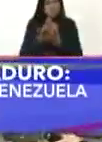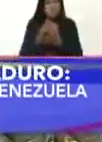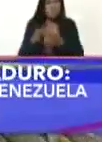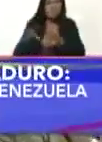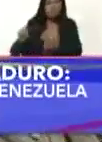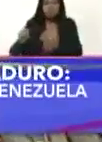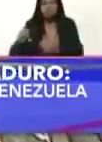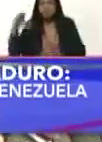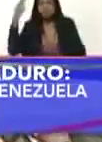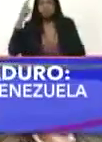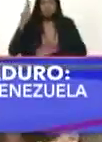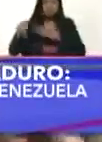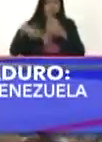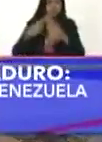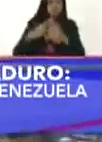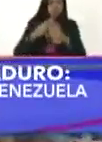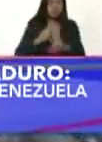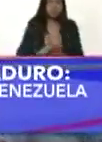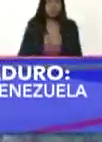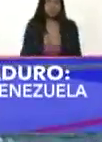oligarquía colombiana nunca.